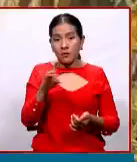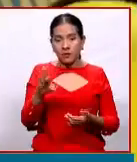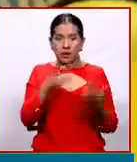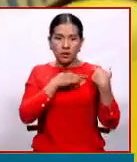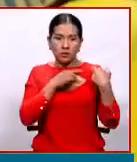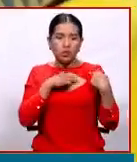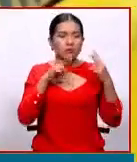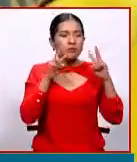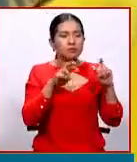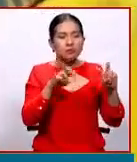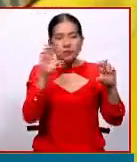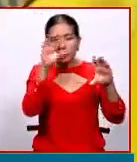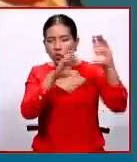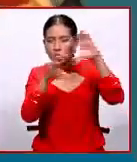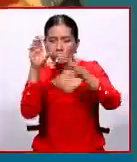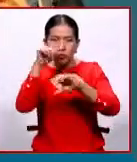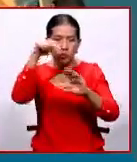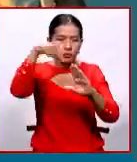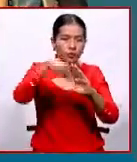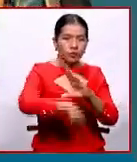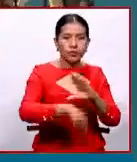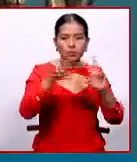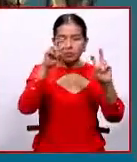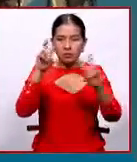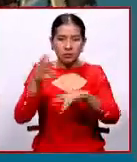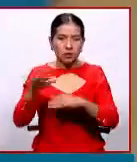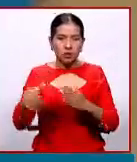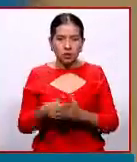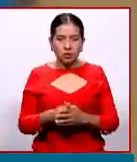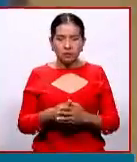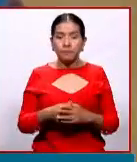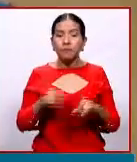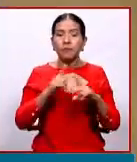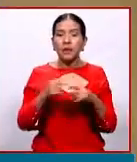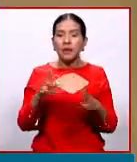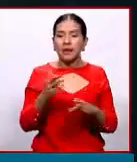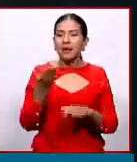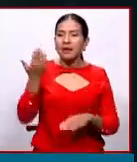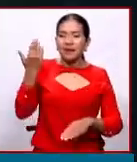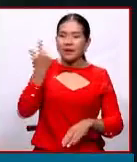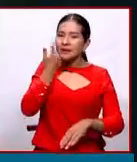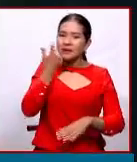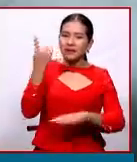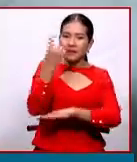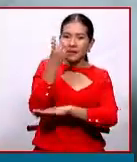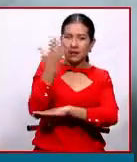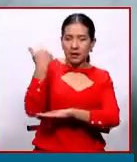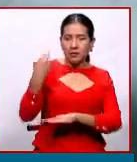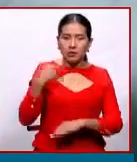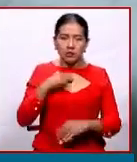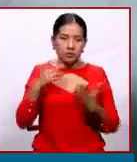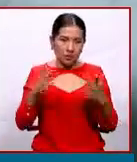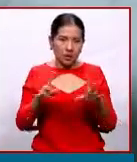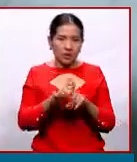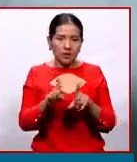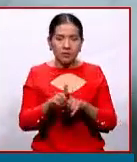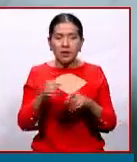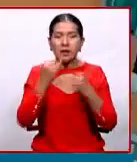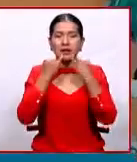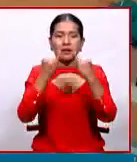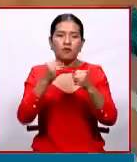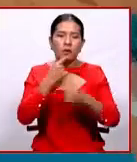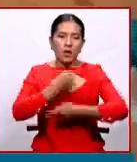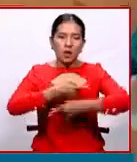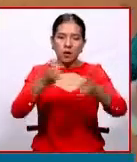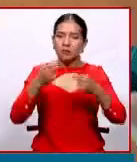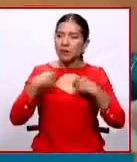solamente YPFB que está realizando actividad. Hace algunos días hemos podido dar a conocer que cerramos una